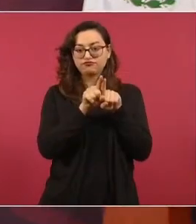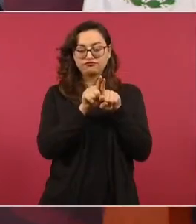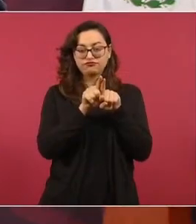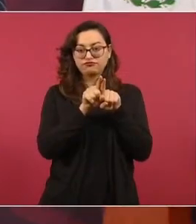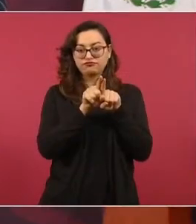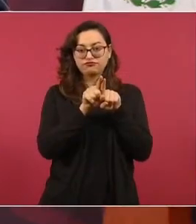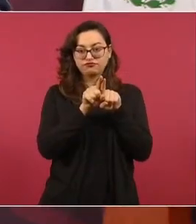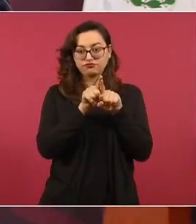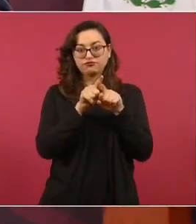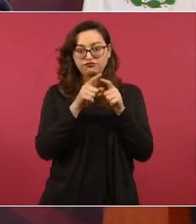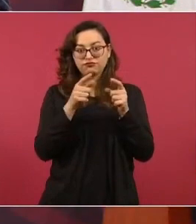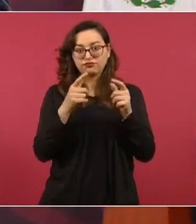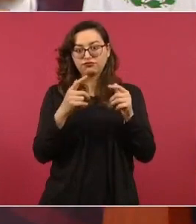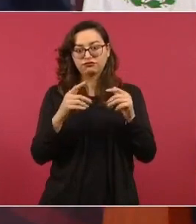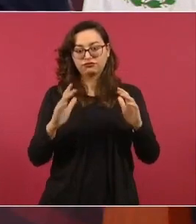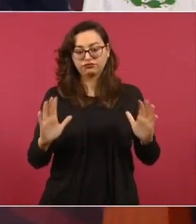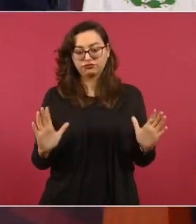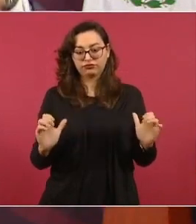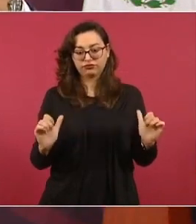debajo